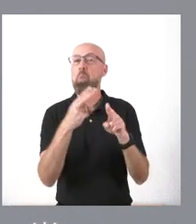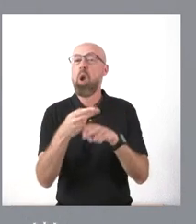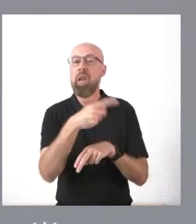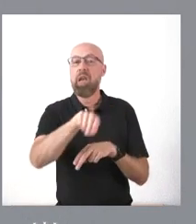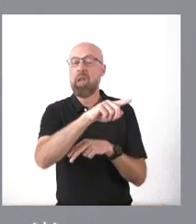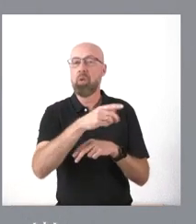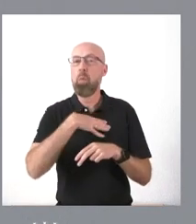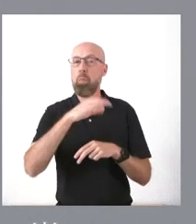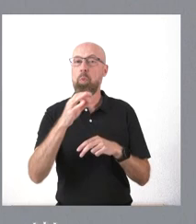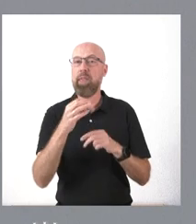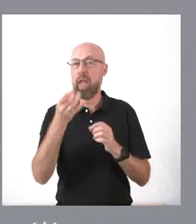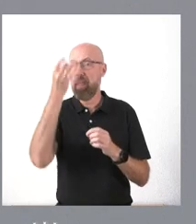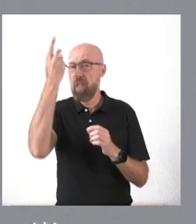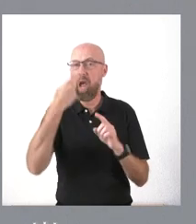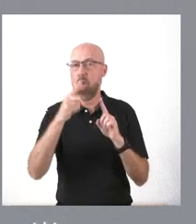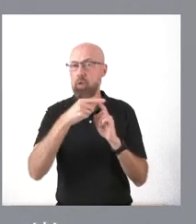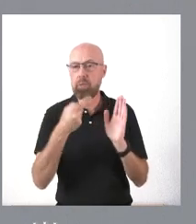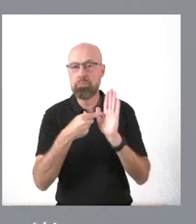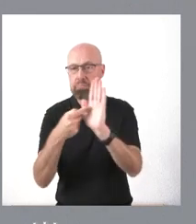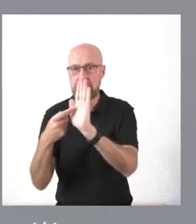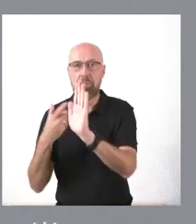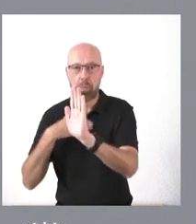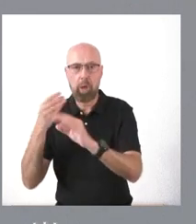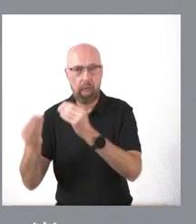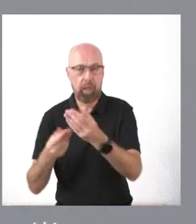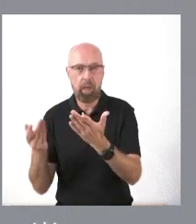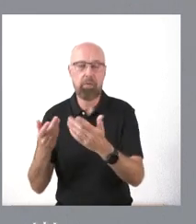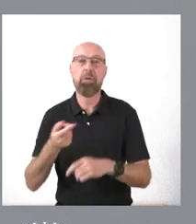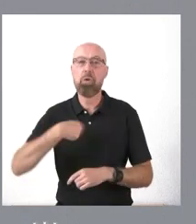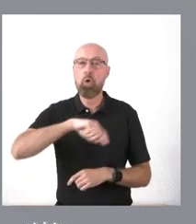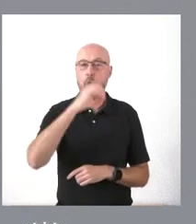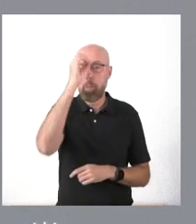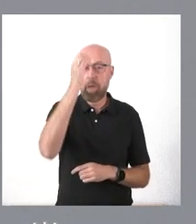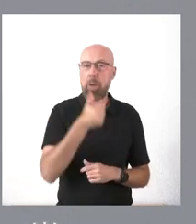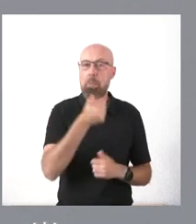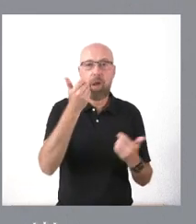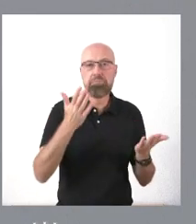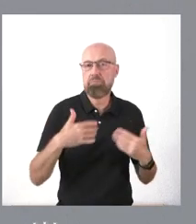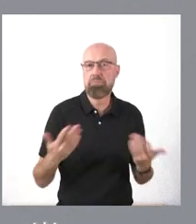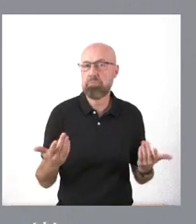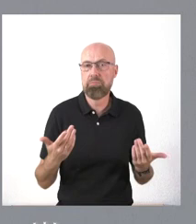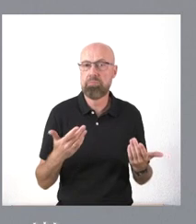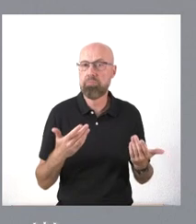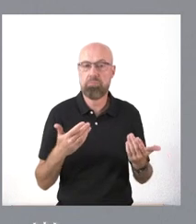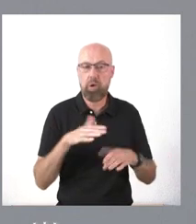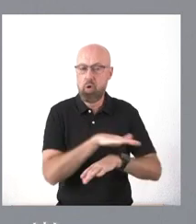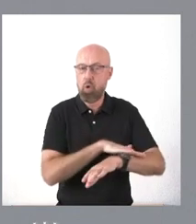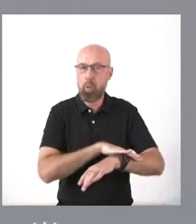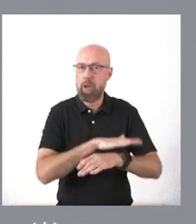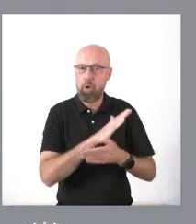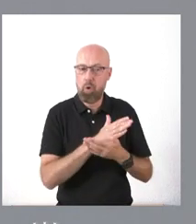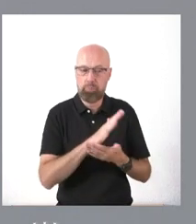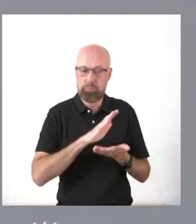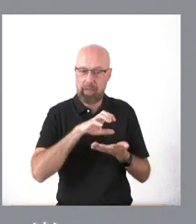e instituciones y en los parlamentos donde tiene representación y nosotros no tenemos nada que opinar como gobierno autonómico el parlamento